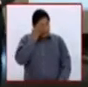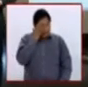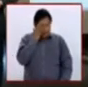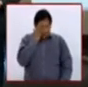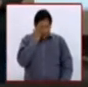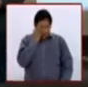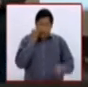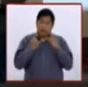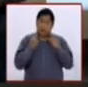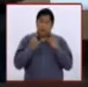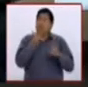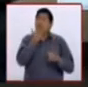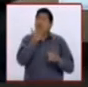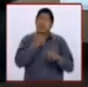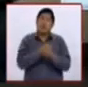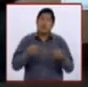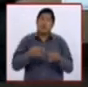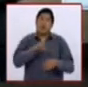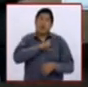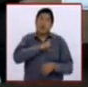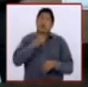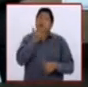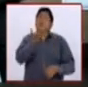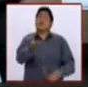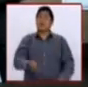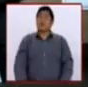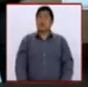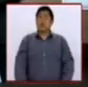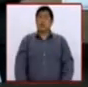Sobre esta información, ¿qué está pasando en la FELC, Donato Hanover?